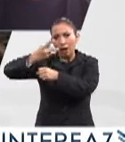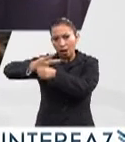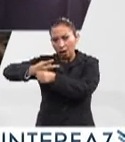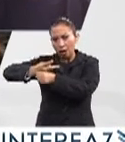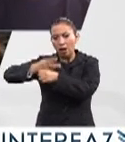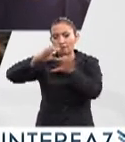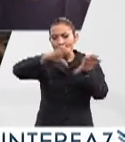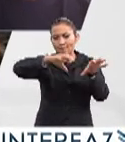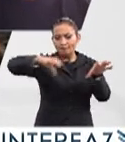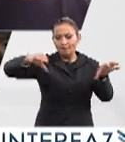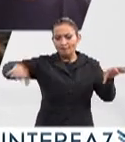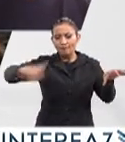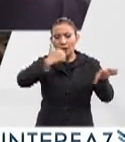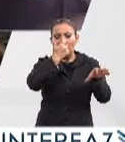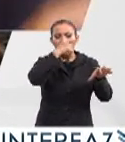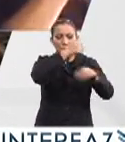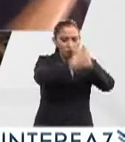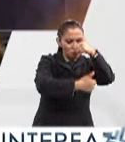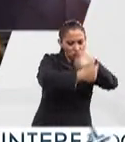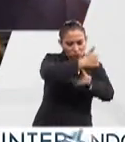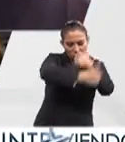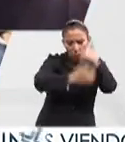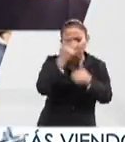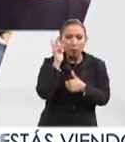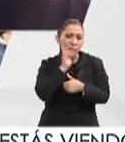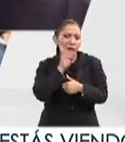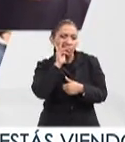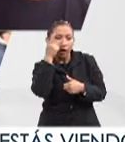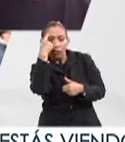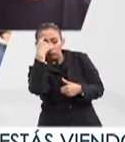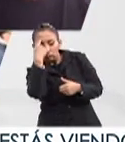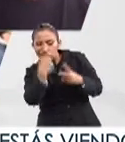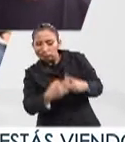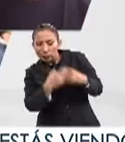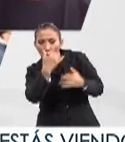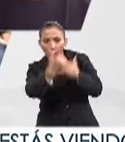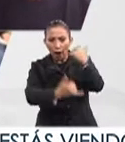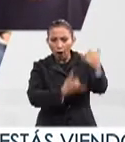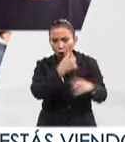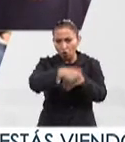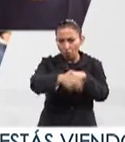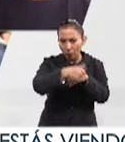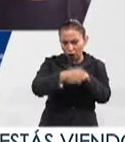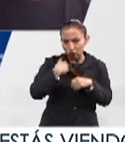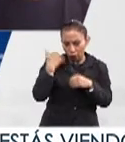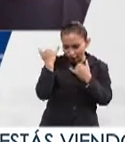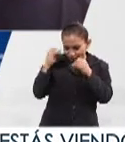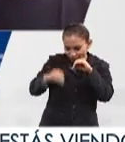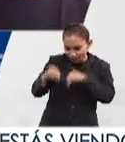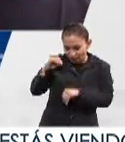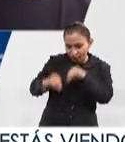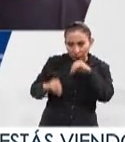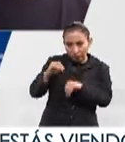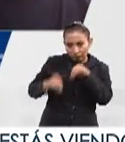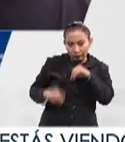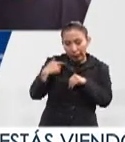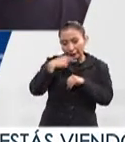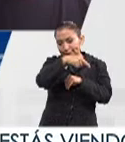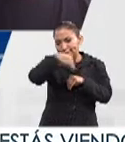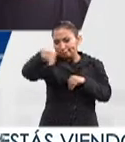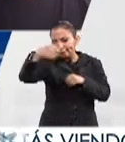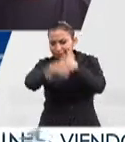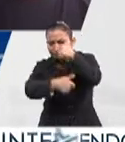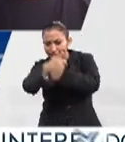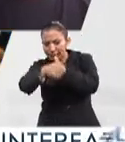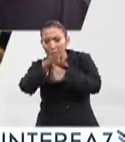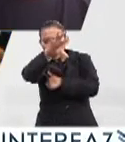preparatoria, ¿no? Entonces los alumnos compiten con unas pruebas de cálculo, de juego numérico que yo mismo elaboro, compiten y